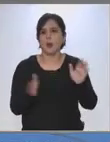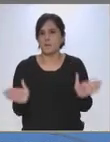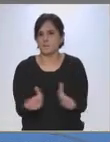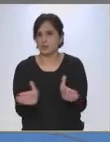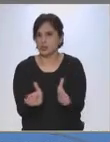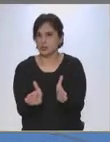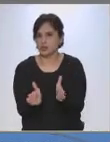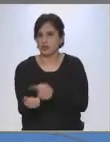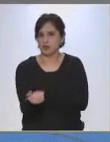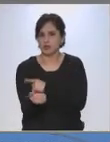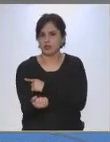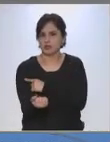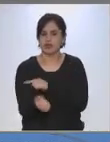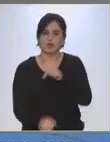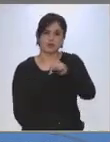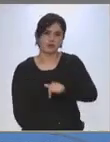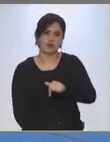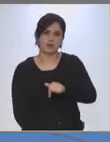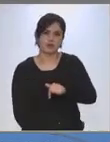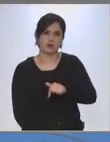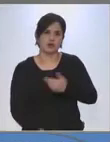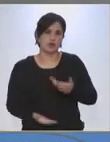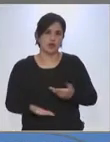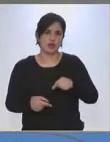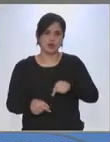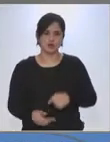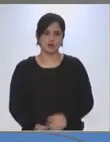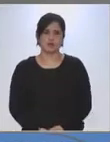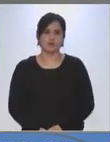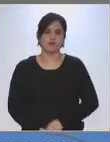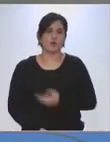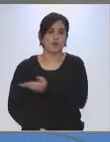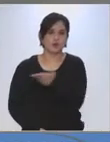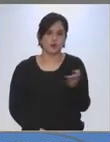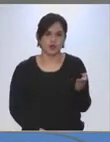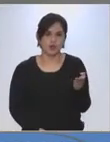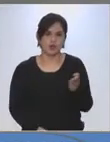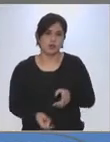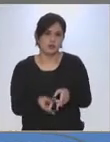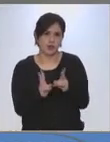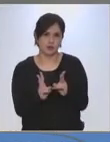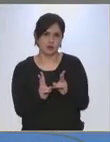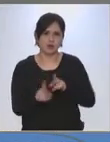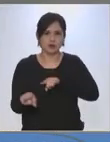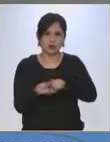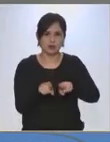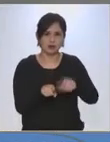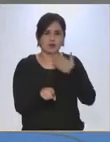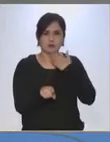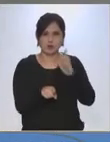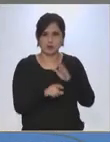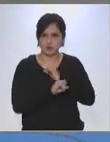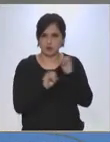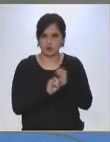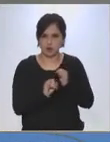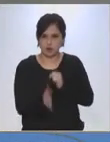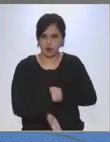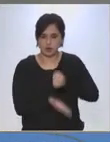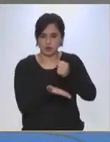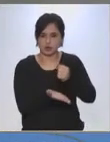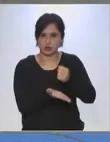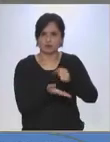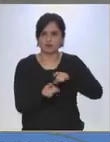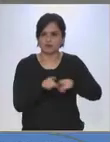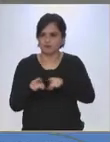y potenciado que hoy día estemos donde estamos ustedes han permitido gestionar de mejor manera los recursos que